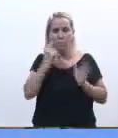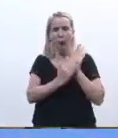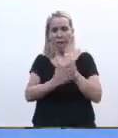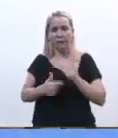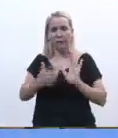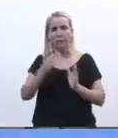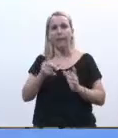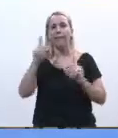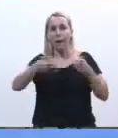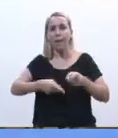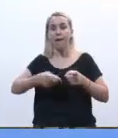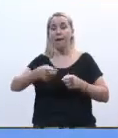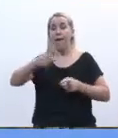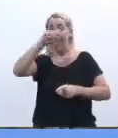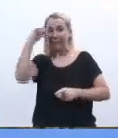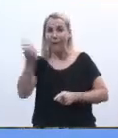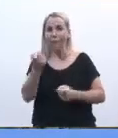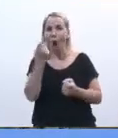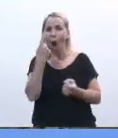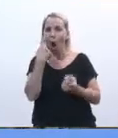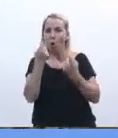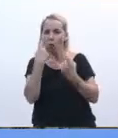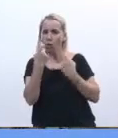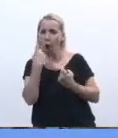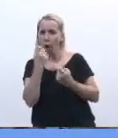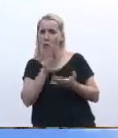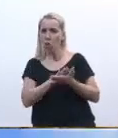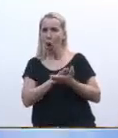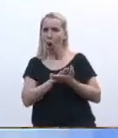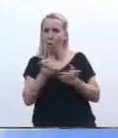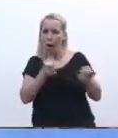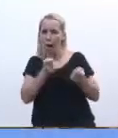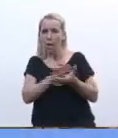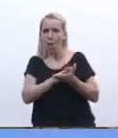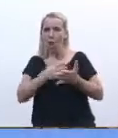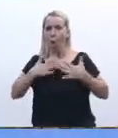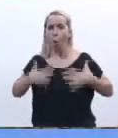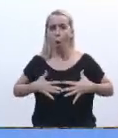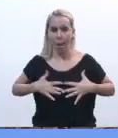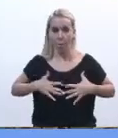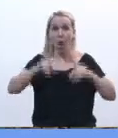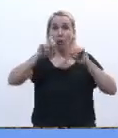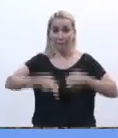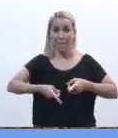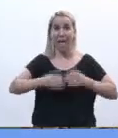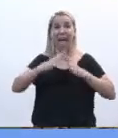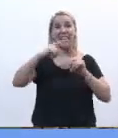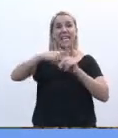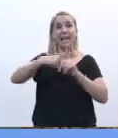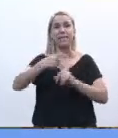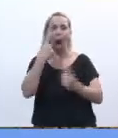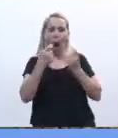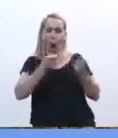control del estado de nuestros cuerpos y el control de la iglesia de nuestra